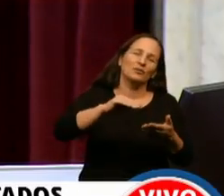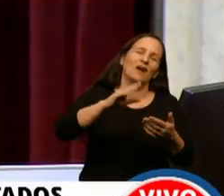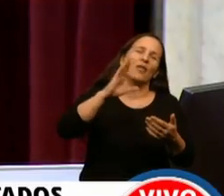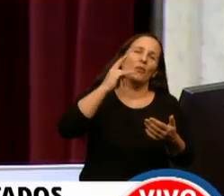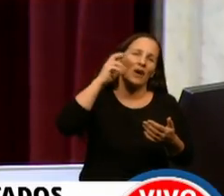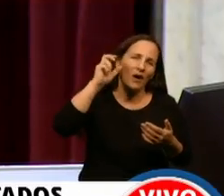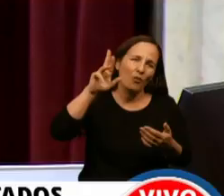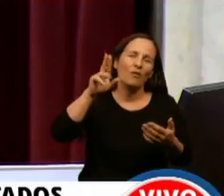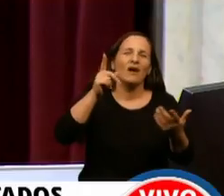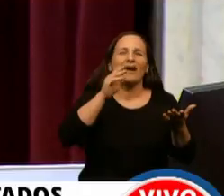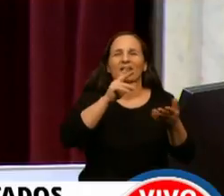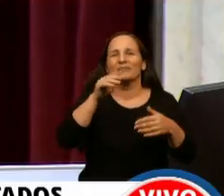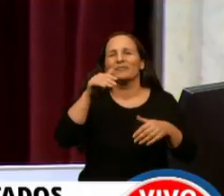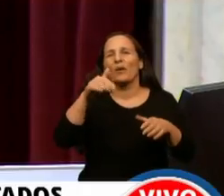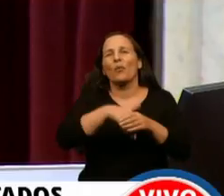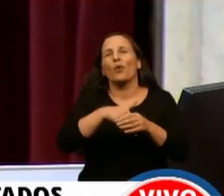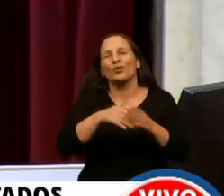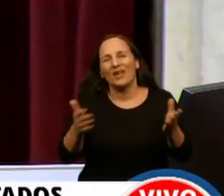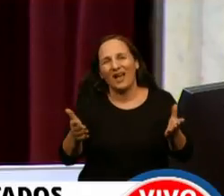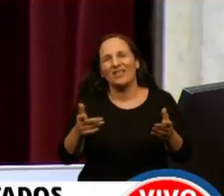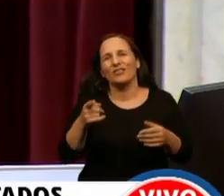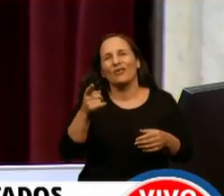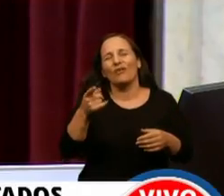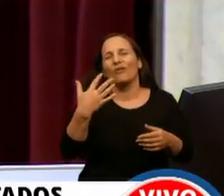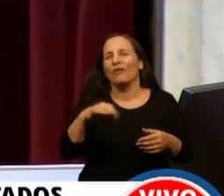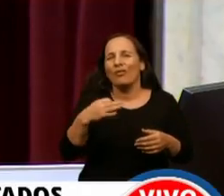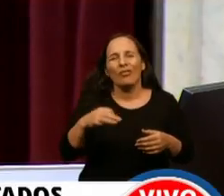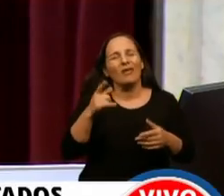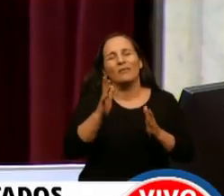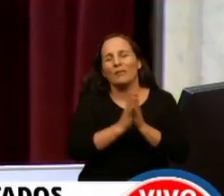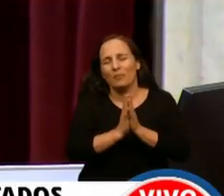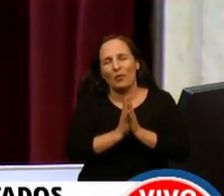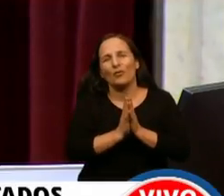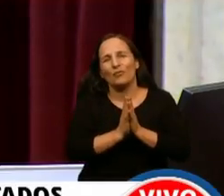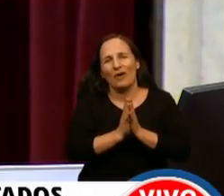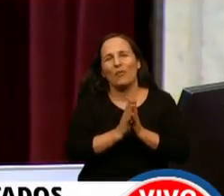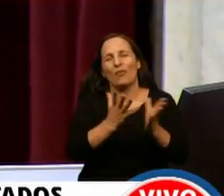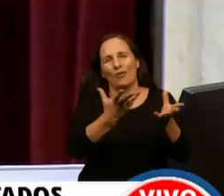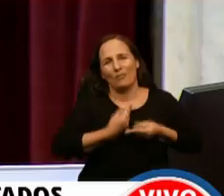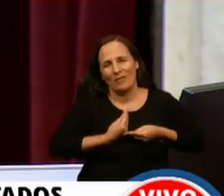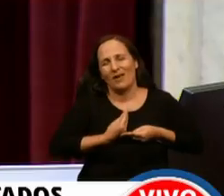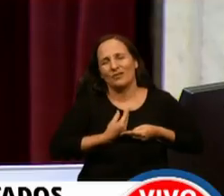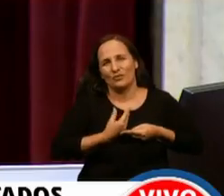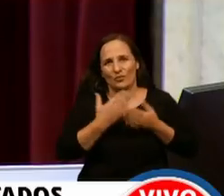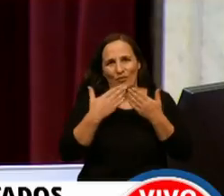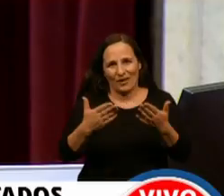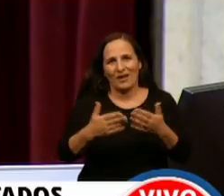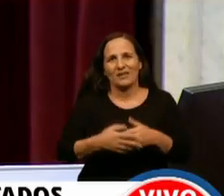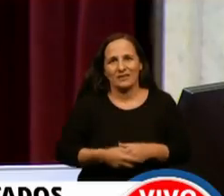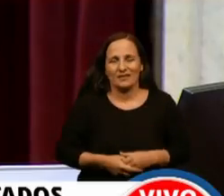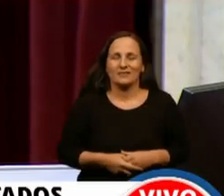estamos votando tenemos que tomar el doble sentido del voto les pido por favor que me ayuden gracias